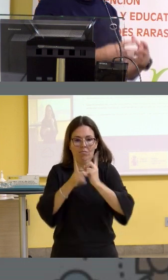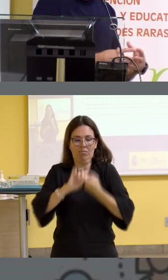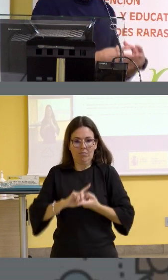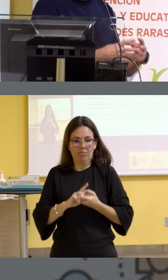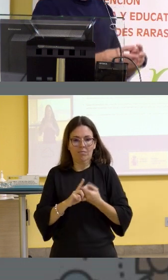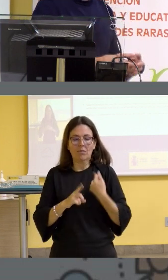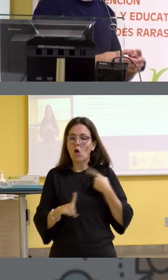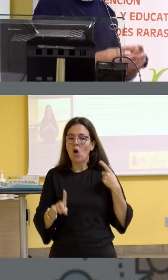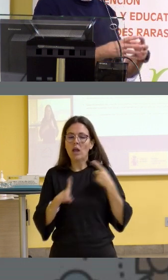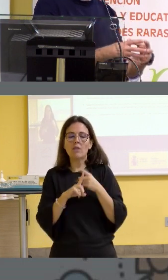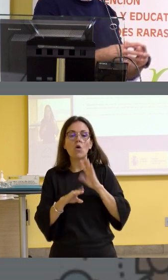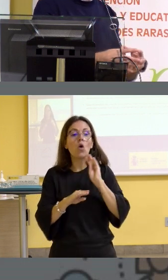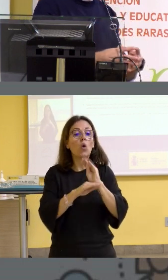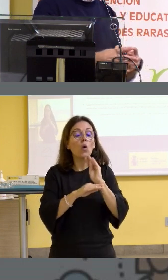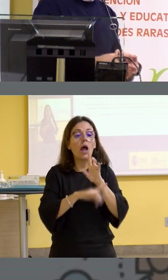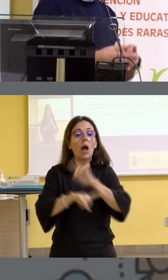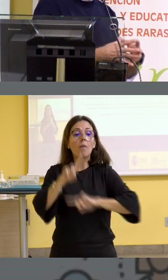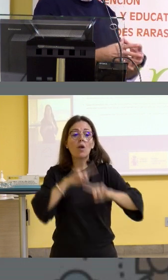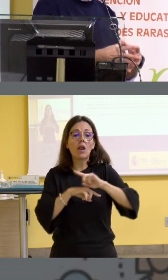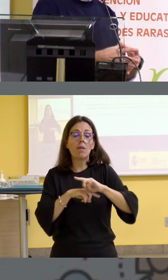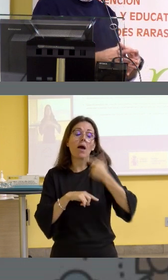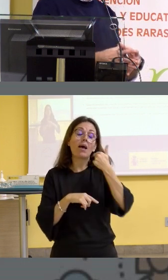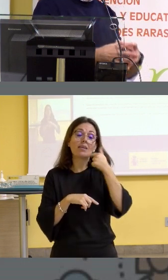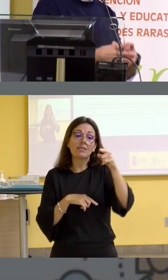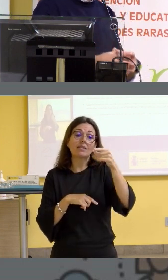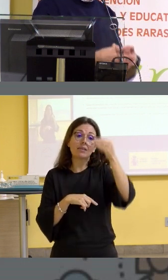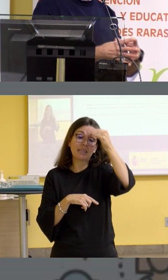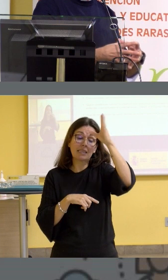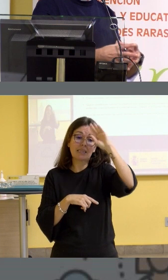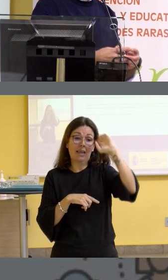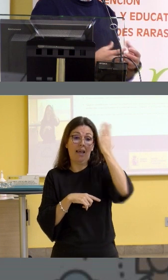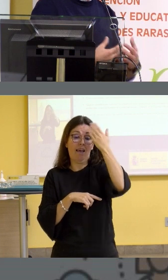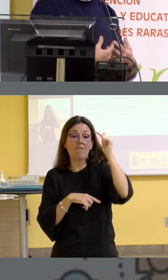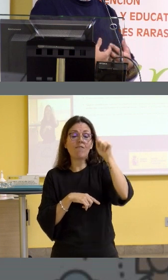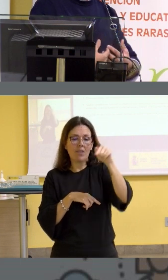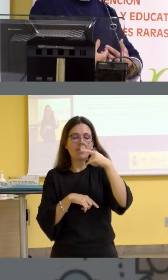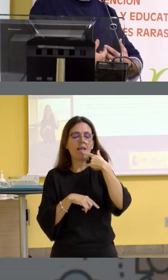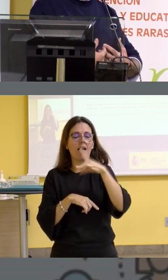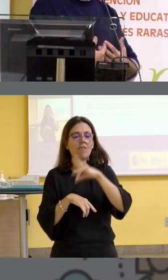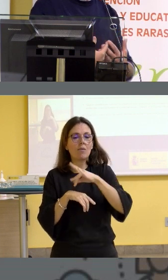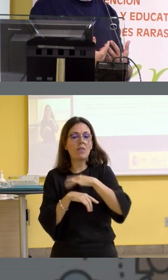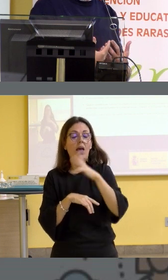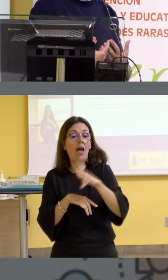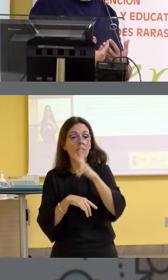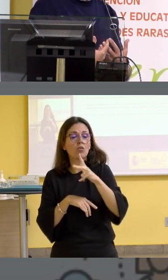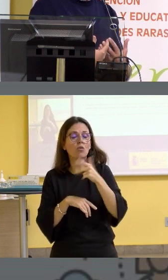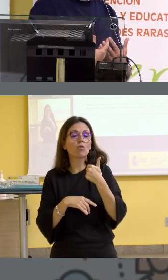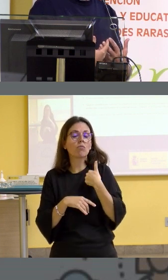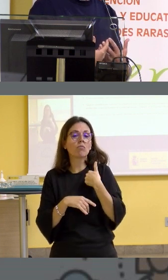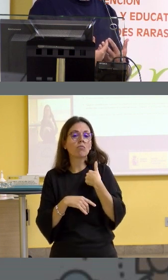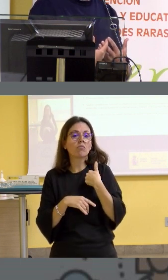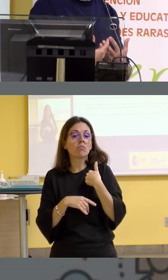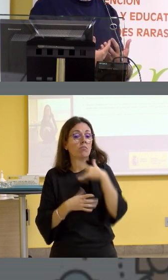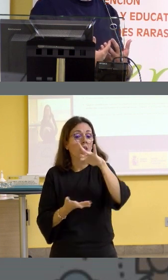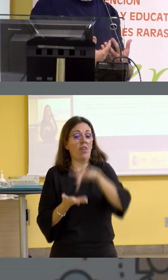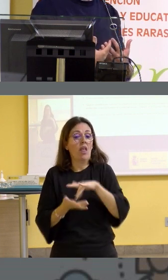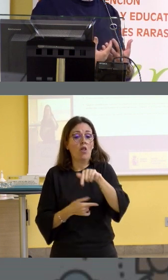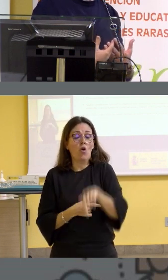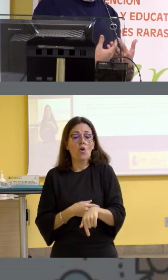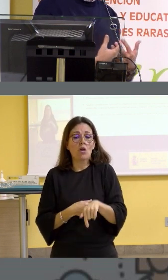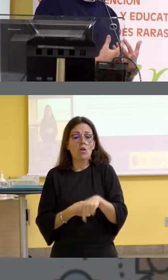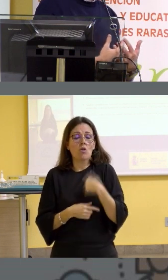dirigida a curar el trastorno neurocognitivo en la enfermedad de Huntington, a día de hoy estoy cometiendo pues un